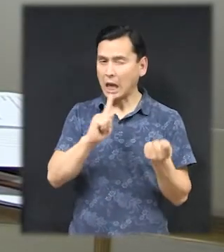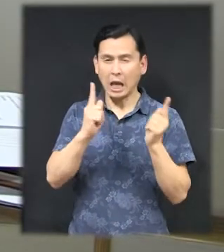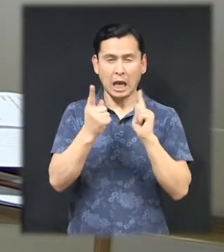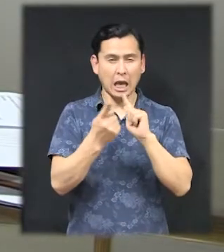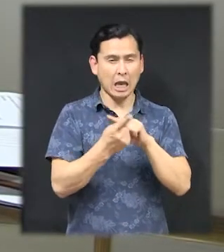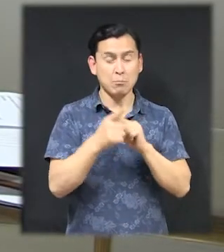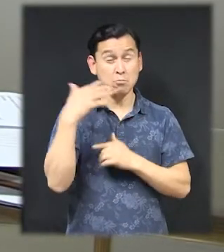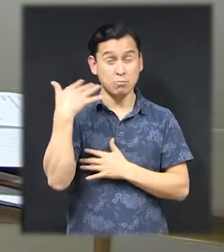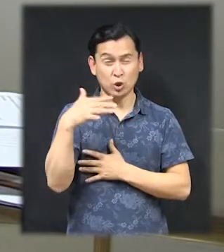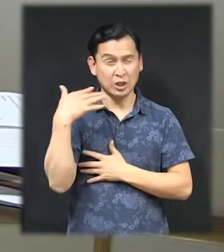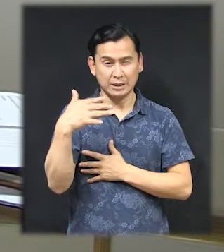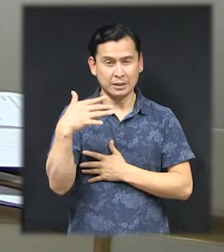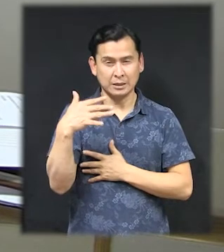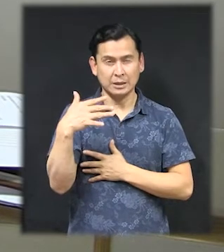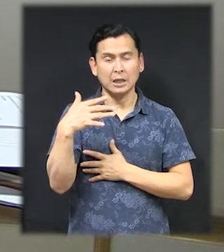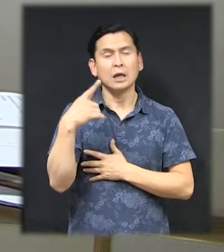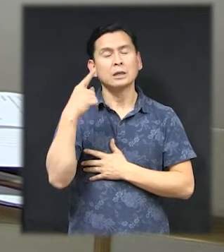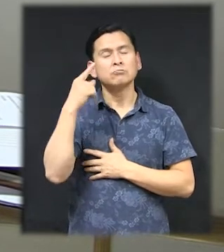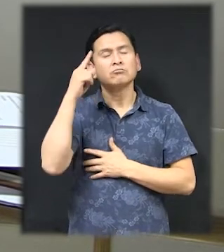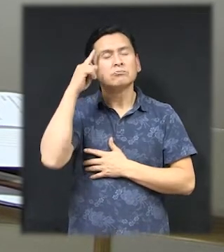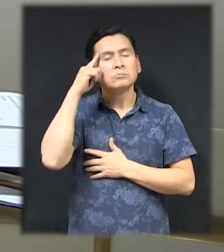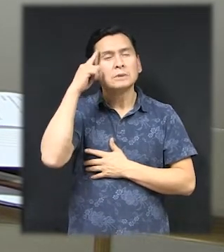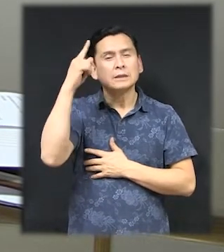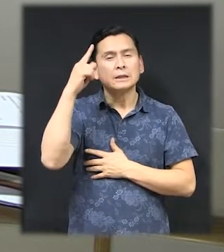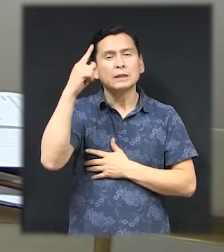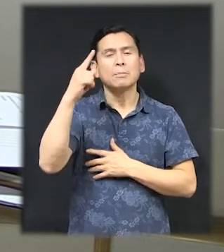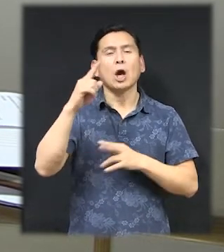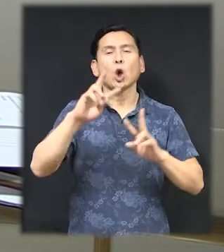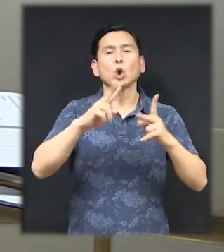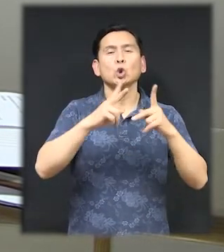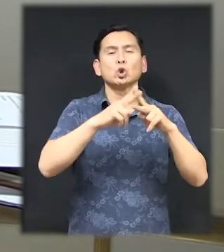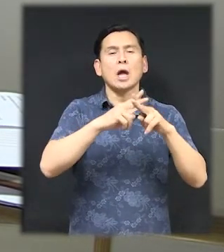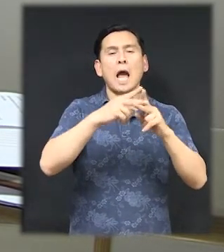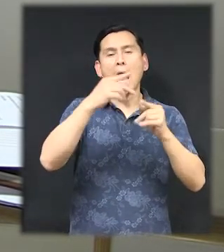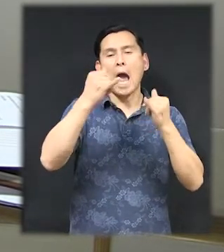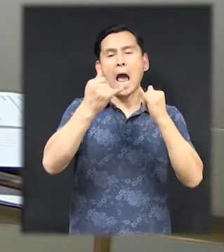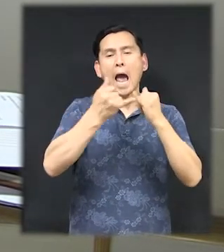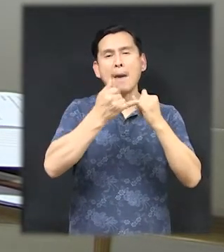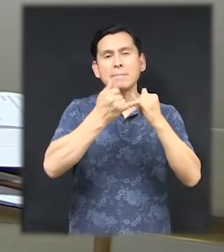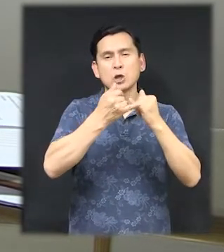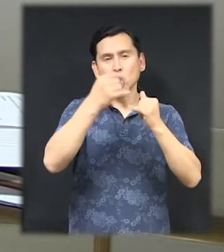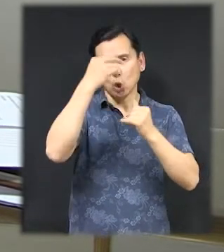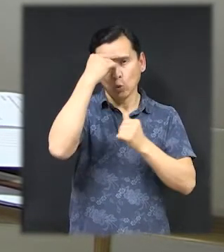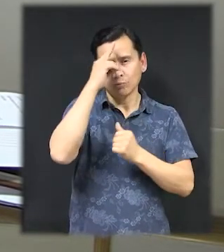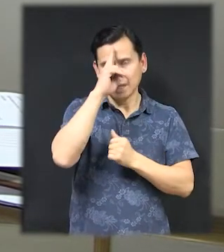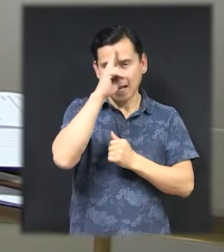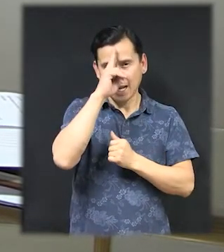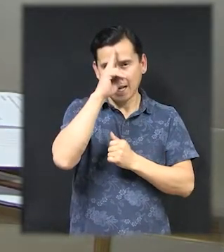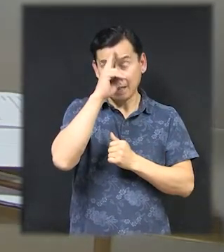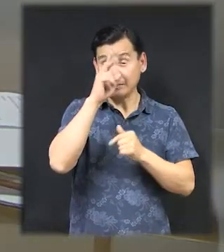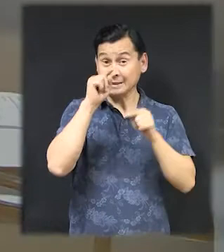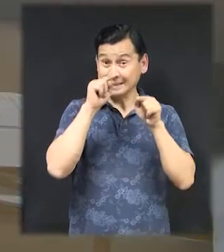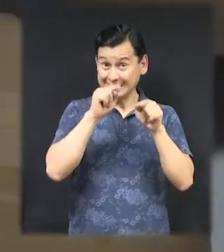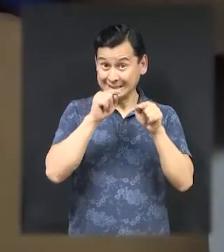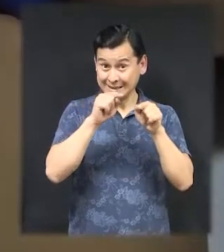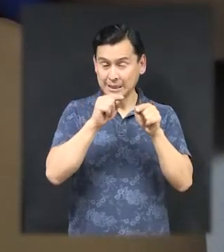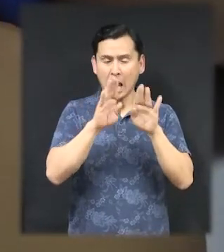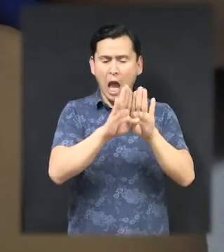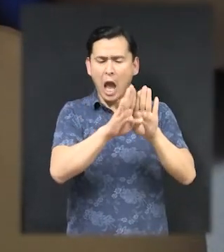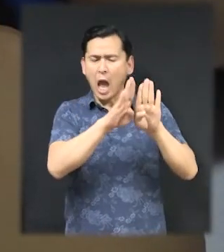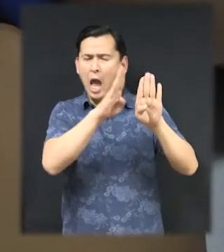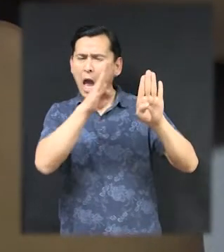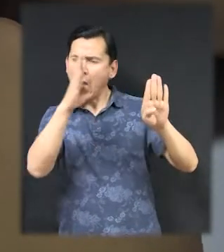Esa era una política nacional que fue implementada en este establecimiento y que tuvo un costo de muchos años